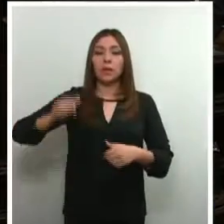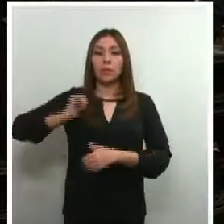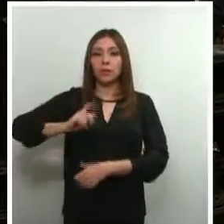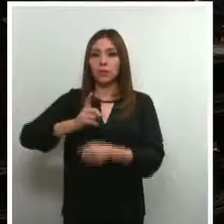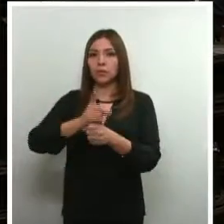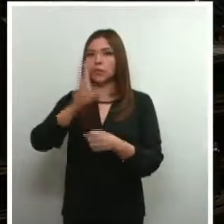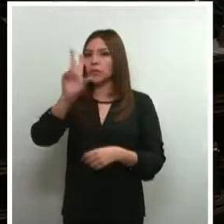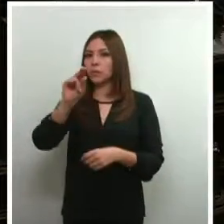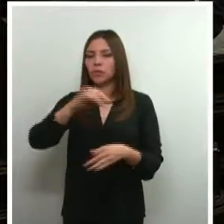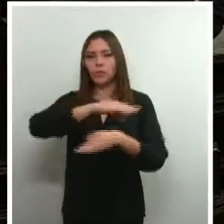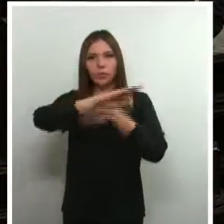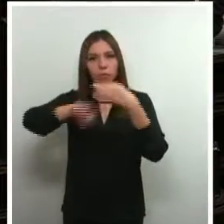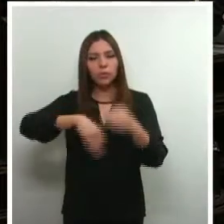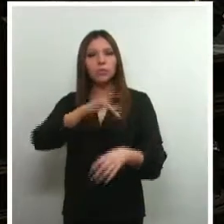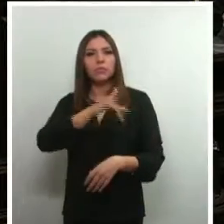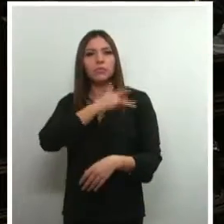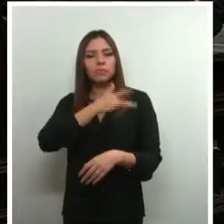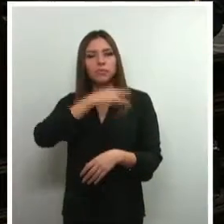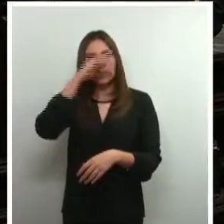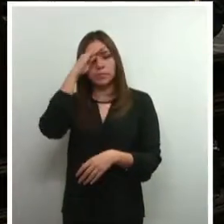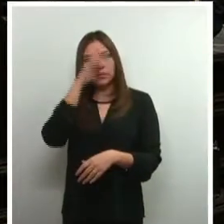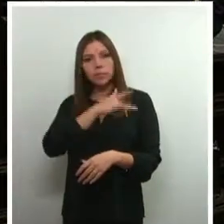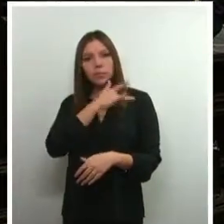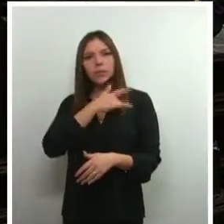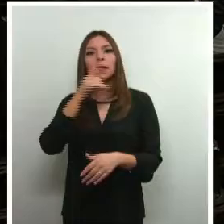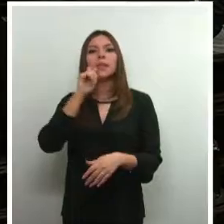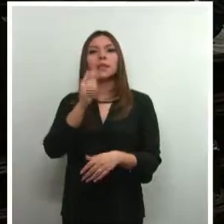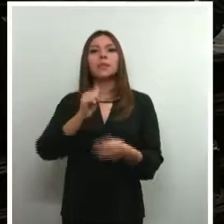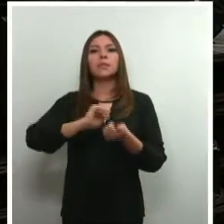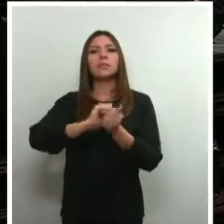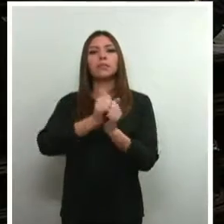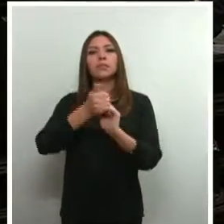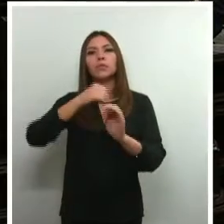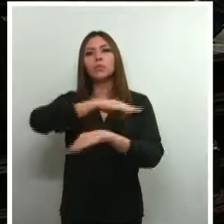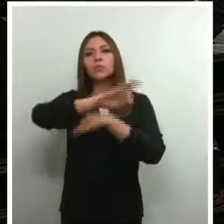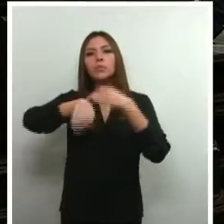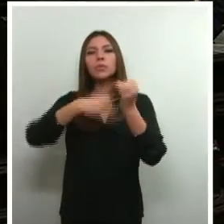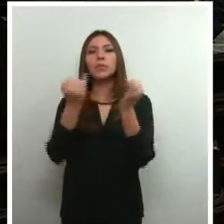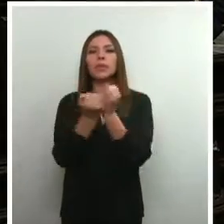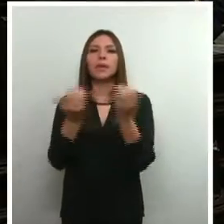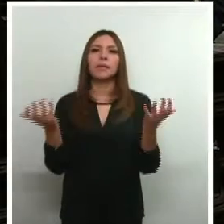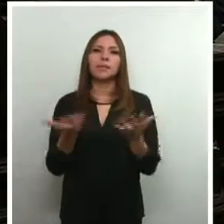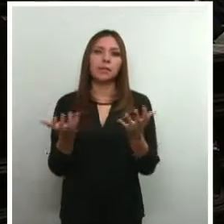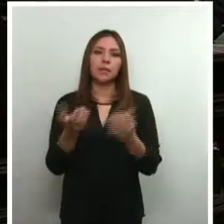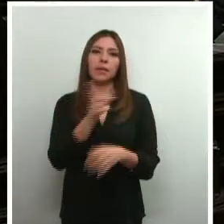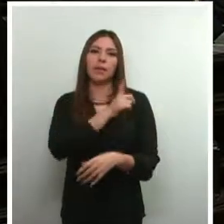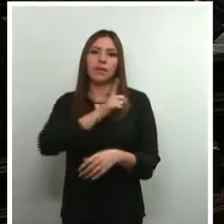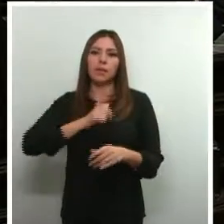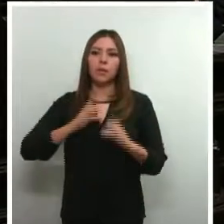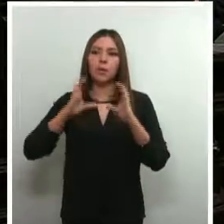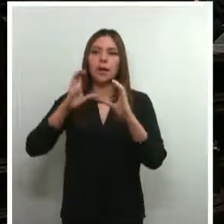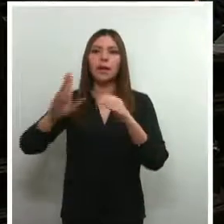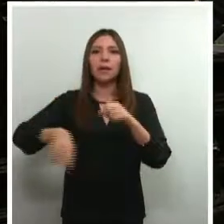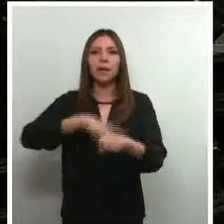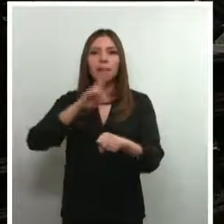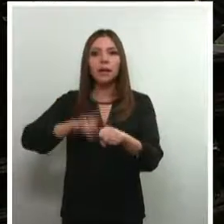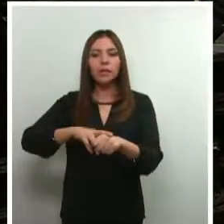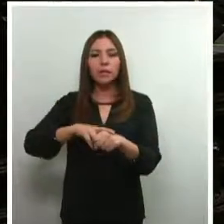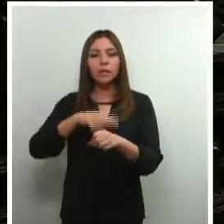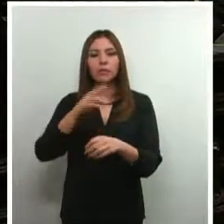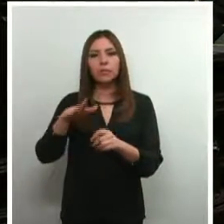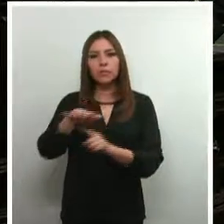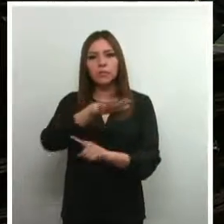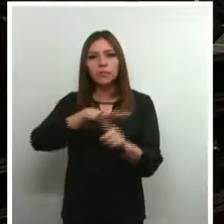y concientización generemos que sean medidas personales. Proteger y preservar el medio ambiente y restaurar el